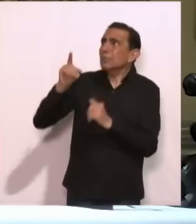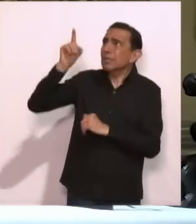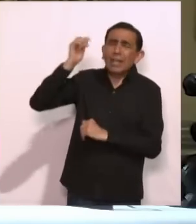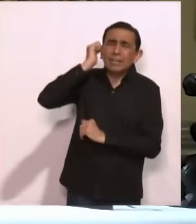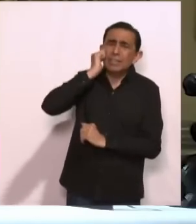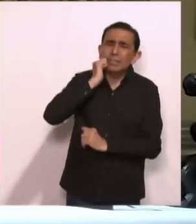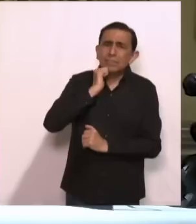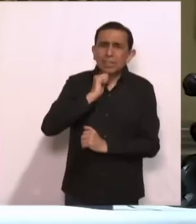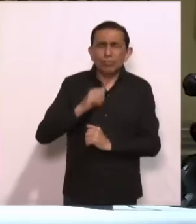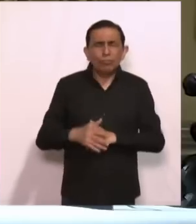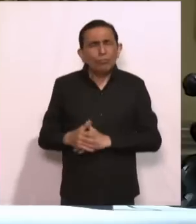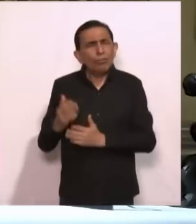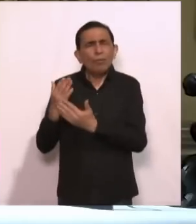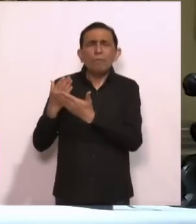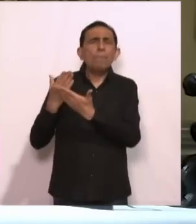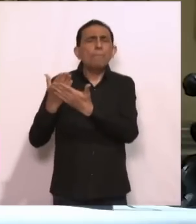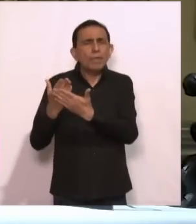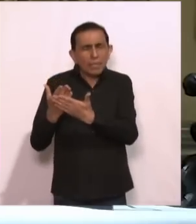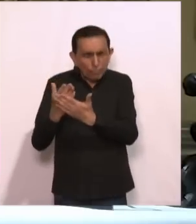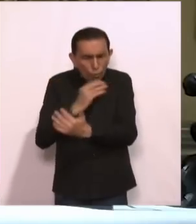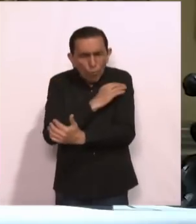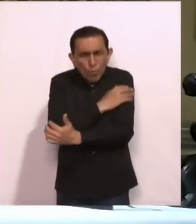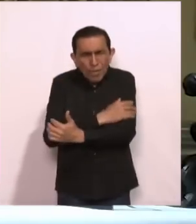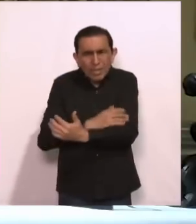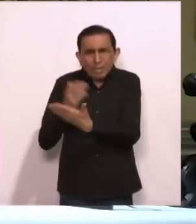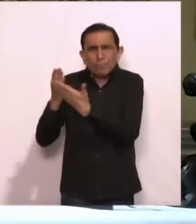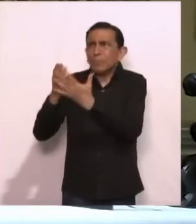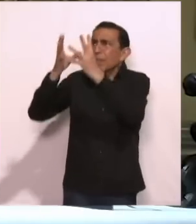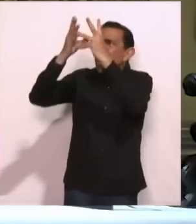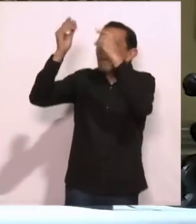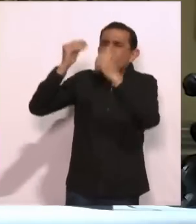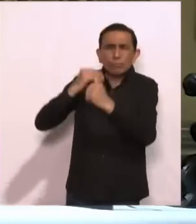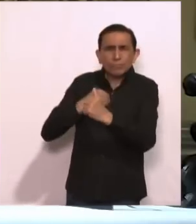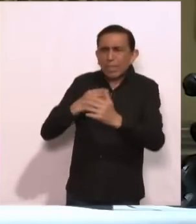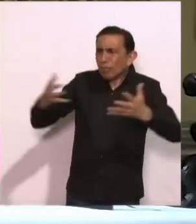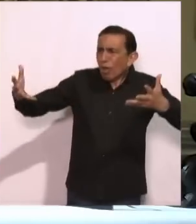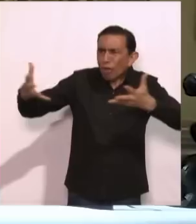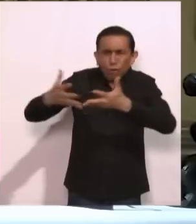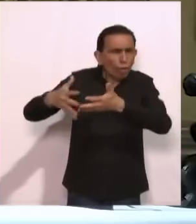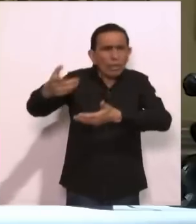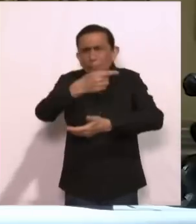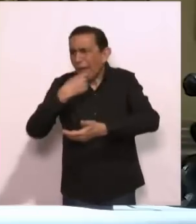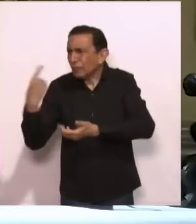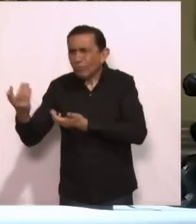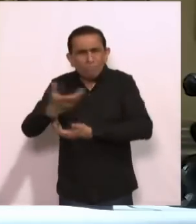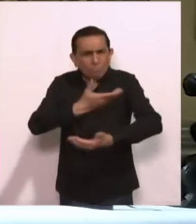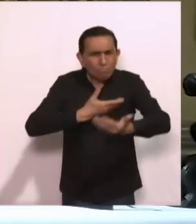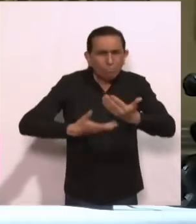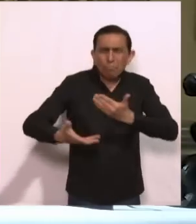presencia. Te pedimos humildemente que el Espíritu Santo congregue en la unidad a